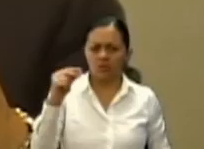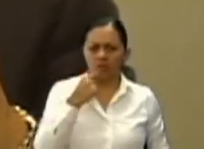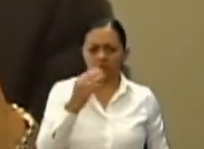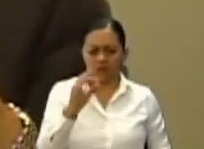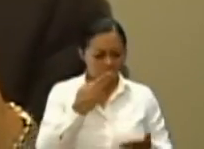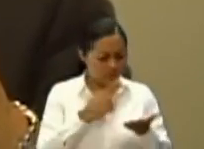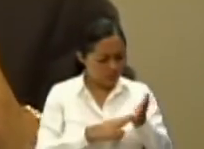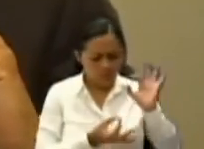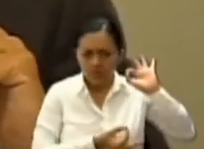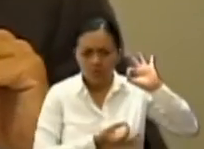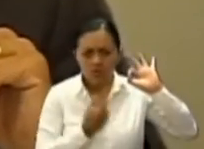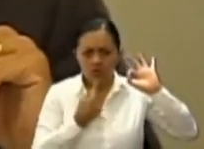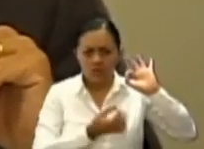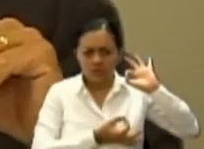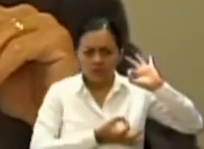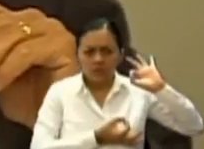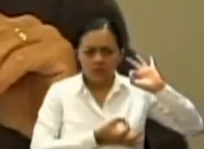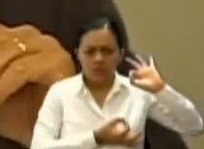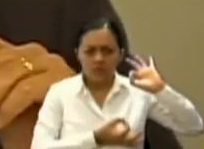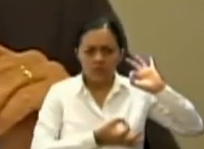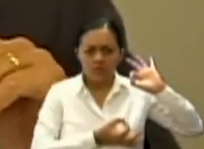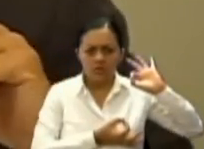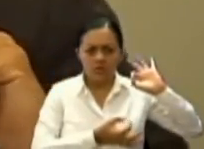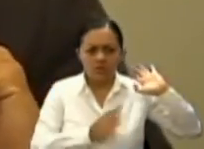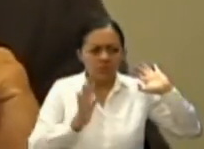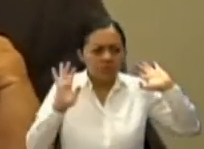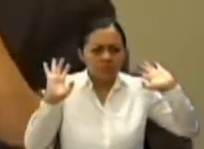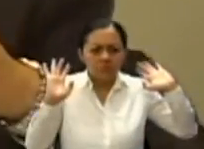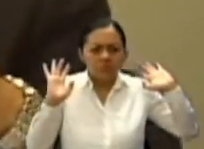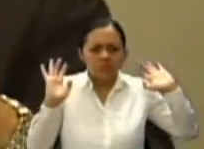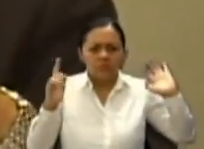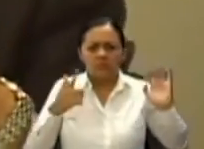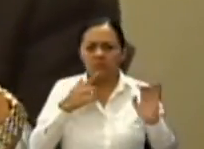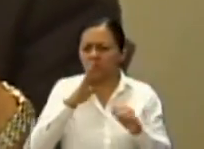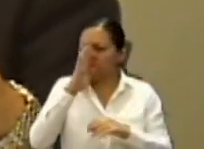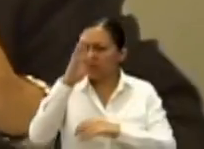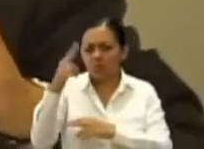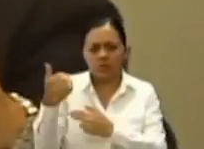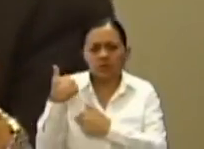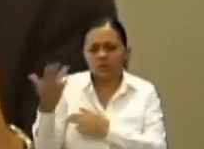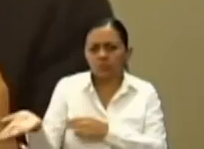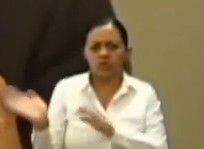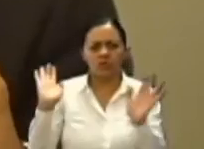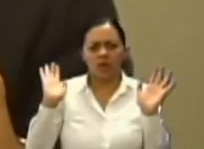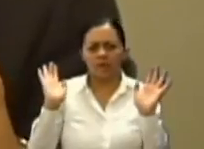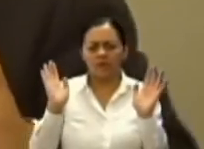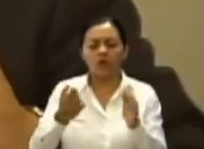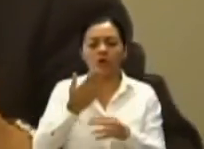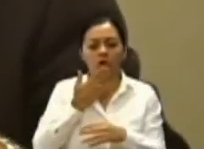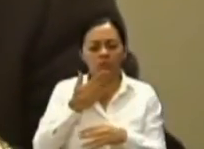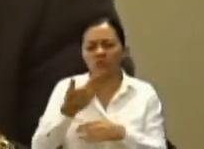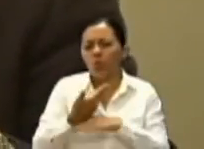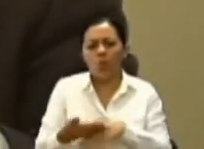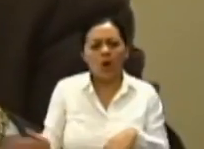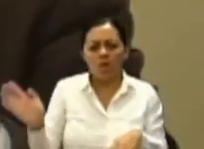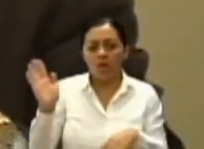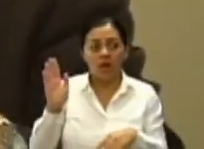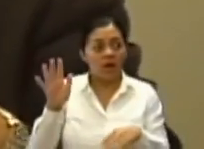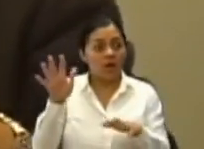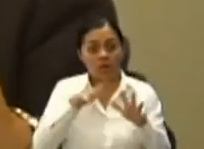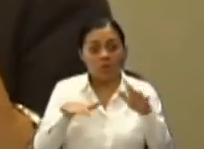además esa atribución se la tiene desde siempre no es con el decreto están mintiendo pero buscan cualquier cosa para generar